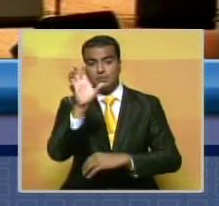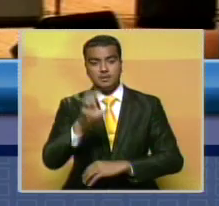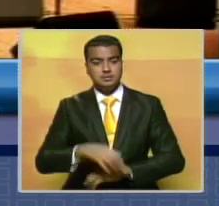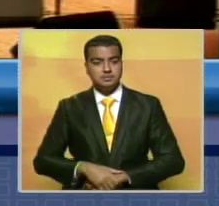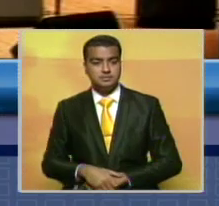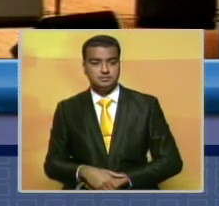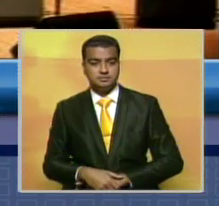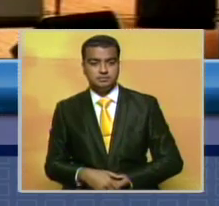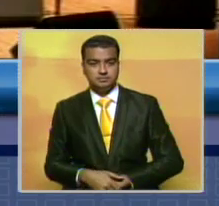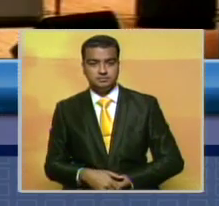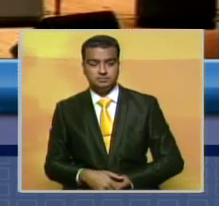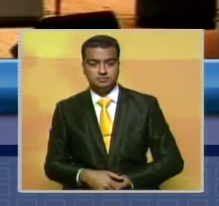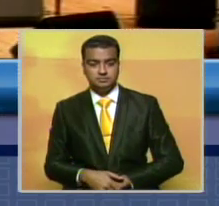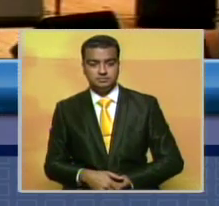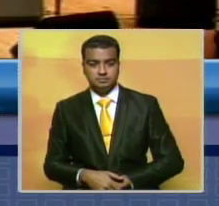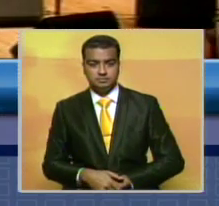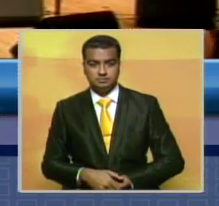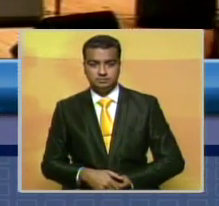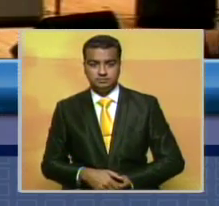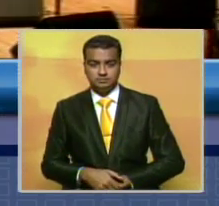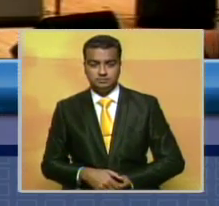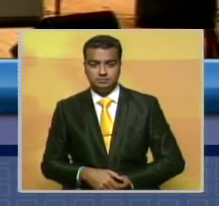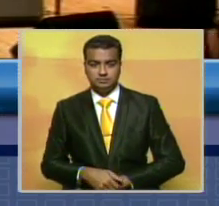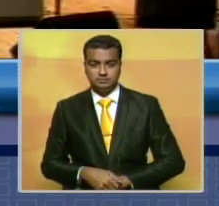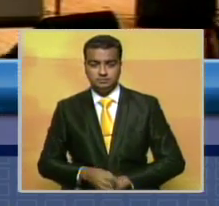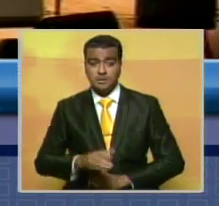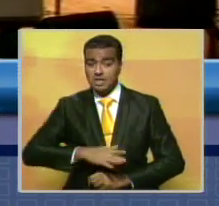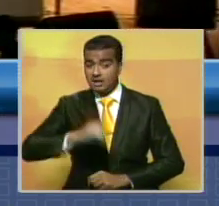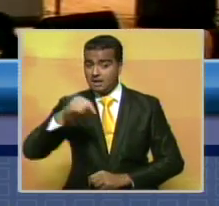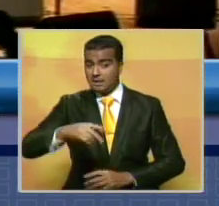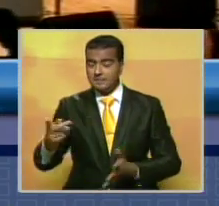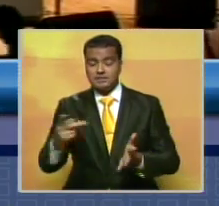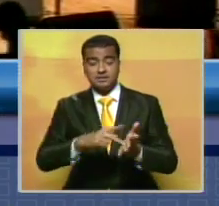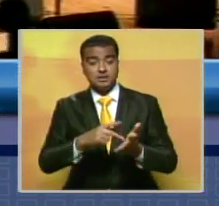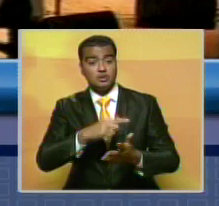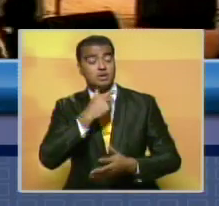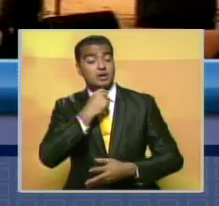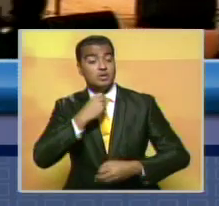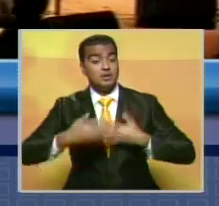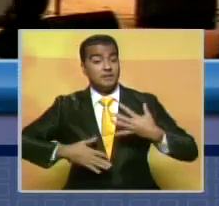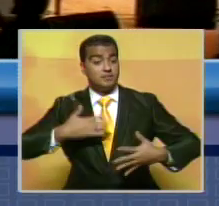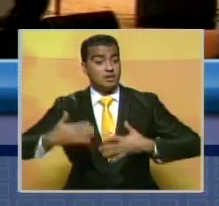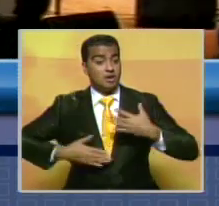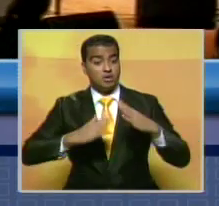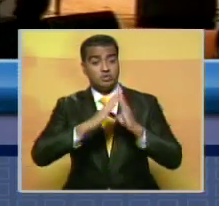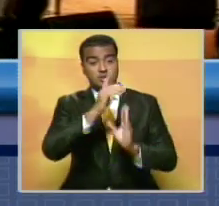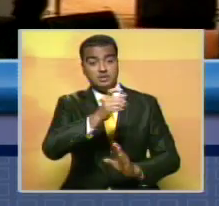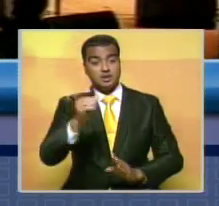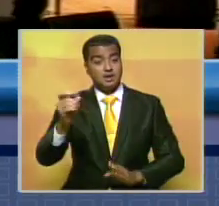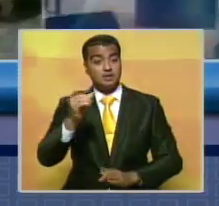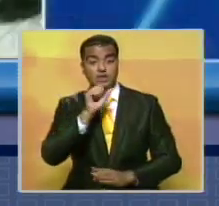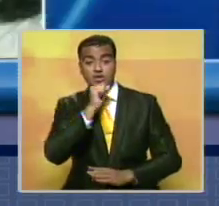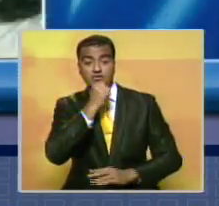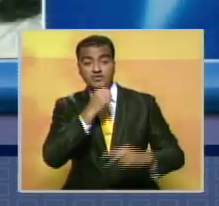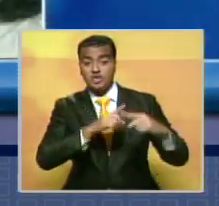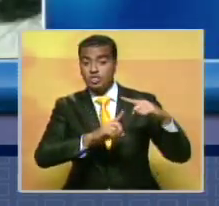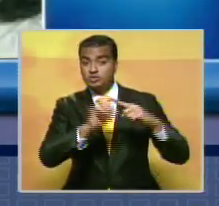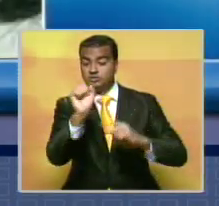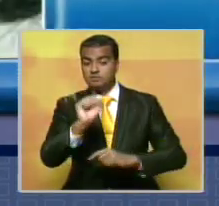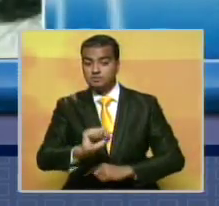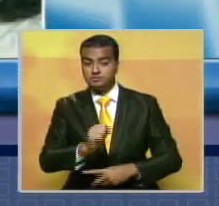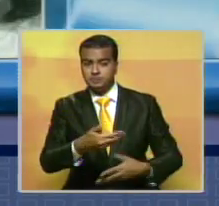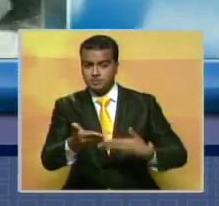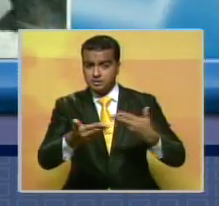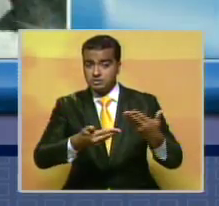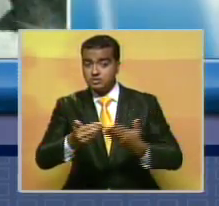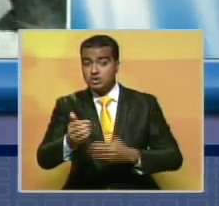aquí presente, con cariño y emoción. Está cantando toda esta gente con el viejo Tío Simón. Compartió escenarios